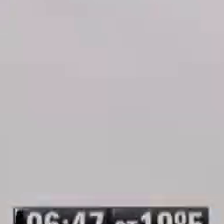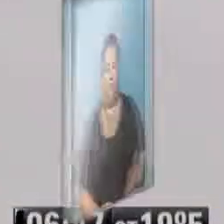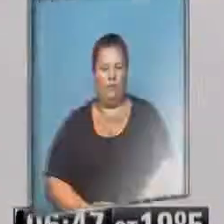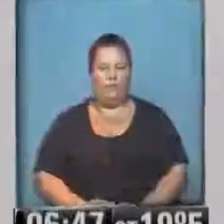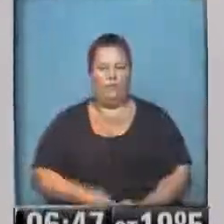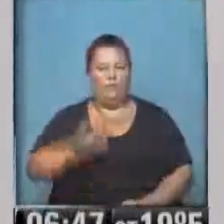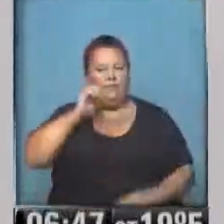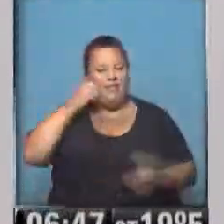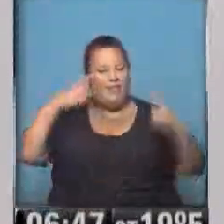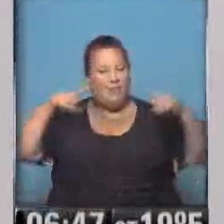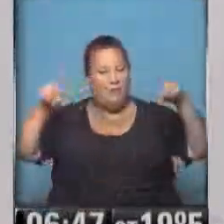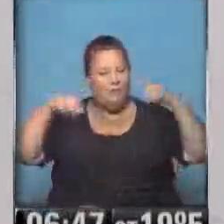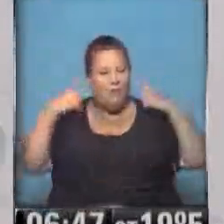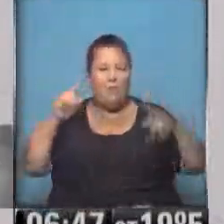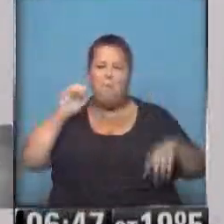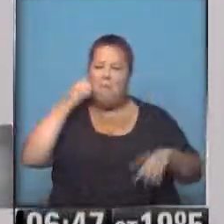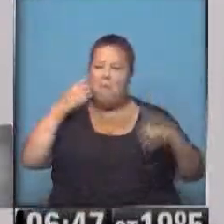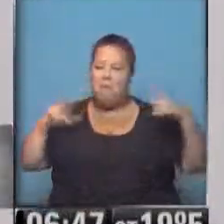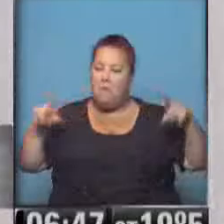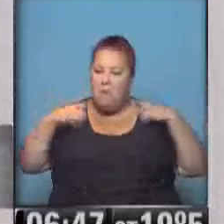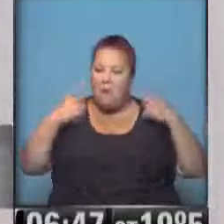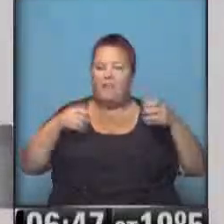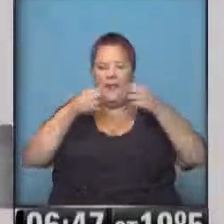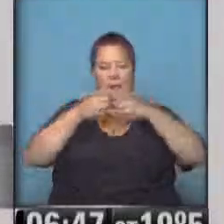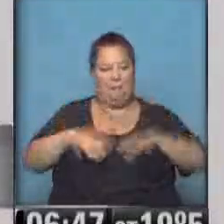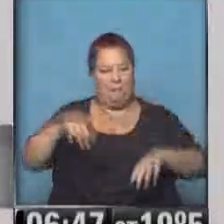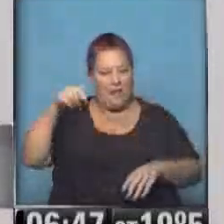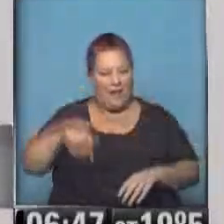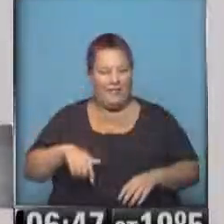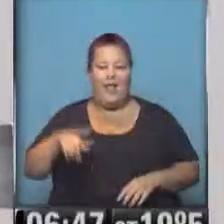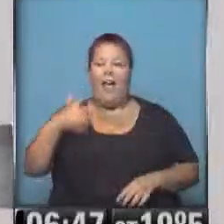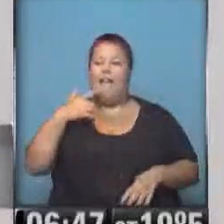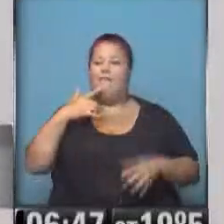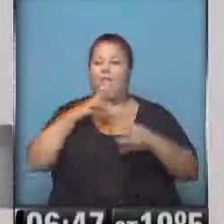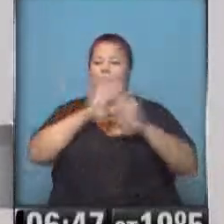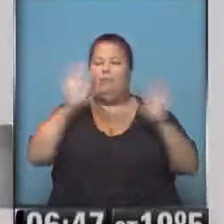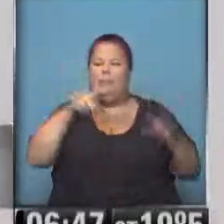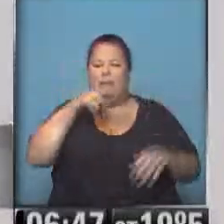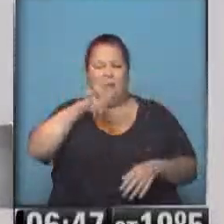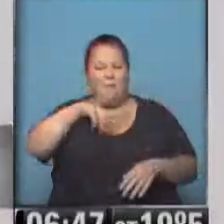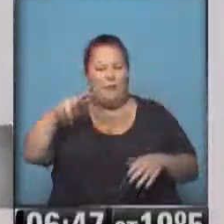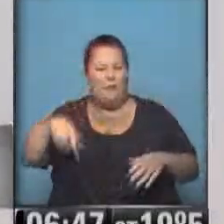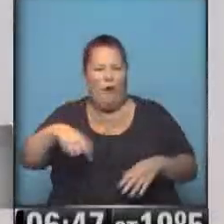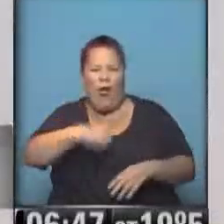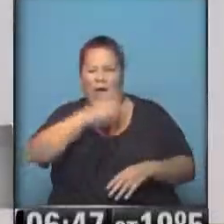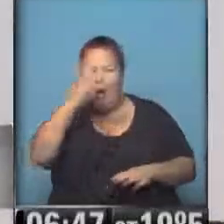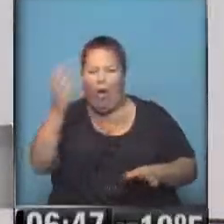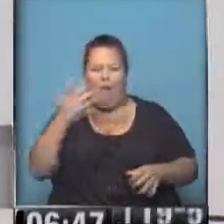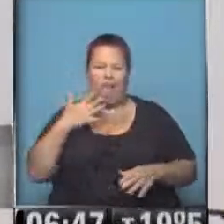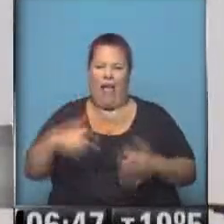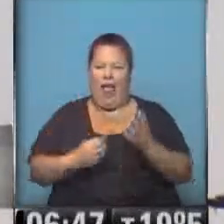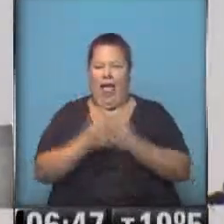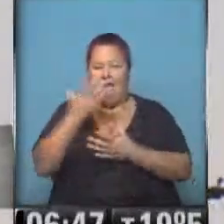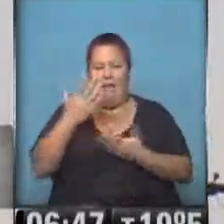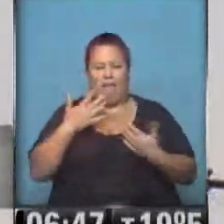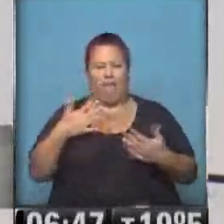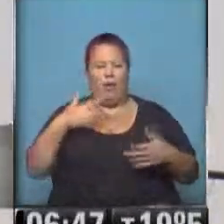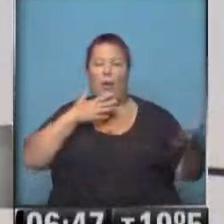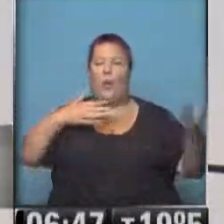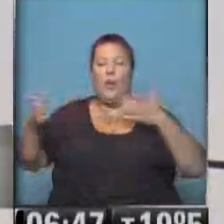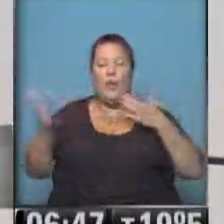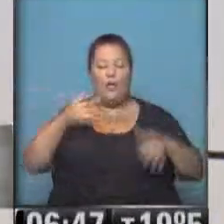linda música, ¿eh? Qué linda música para arrancar. Es un cuadro, una pintura esta madrugadita, ¿eh? Esta mañana. El